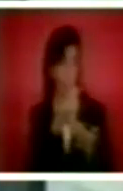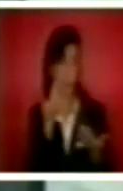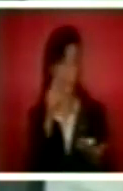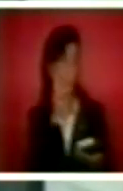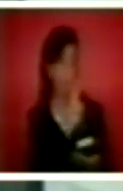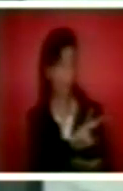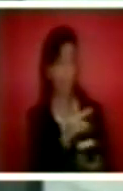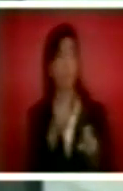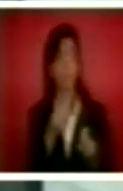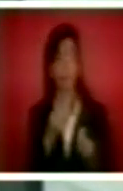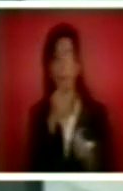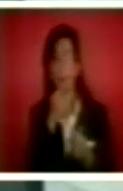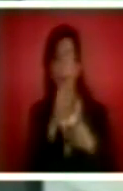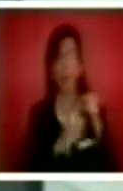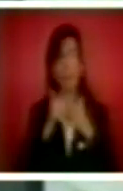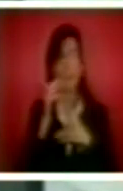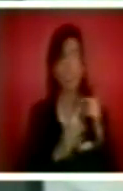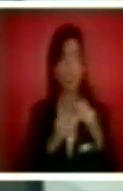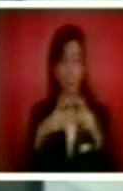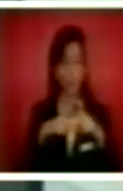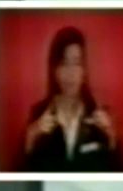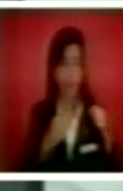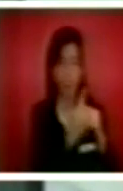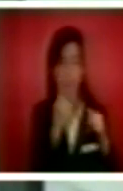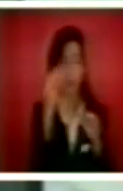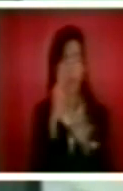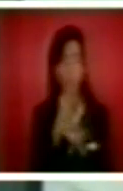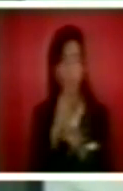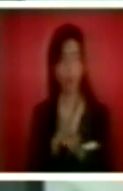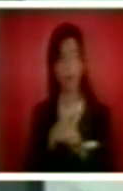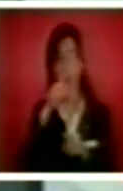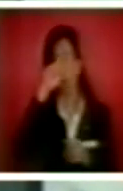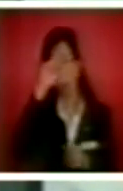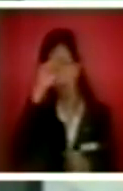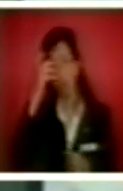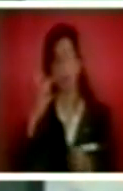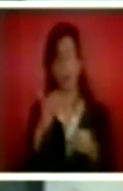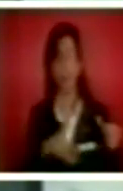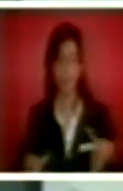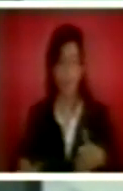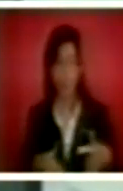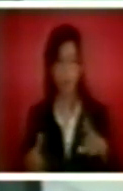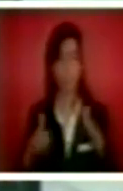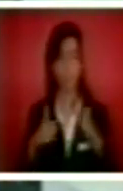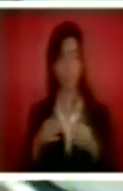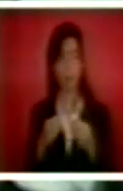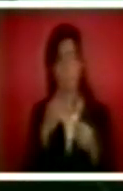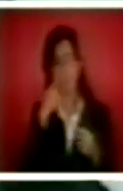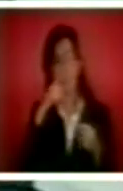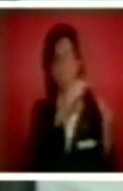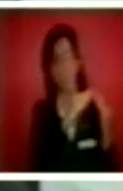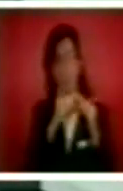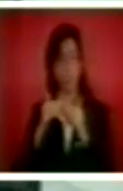visible, como los ladrillos de cada una de las escuelas, hospitales, caminos y miles de viviendas que